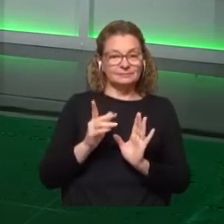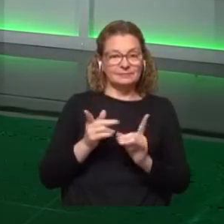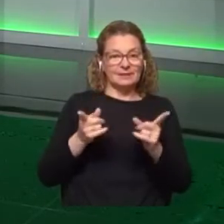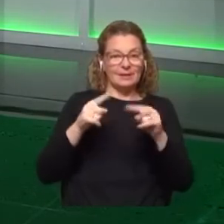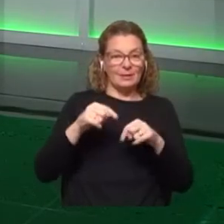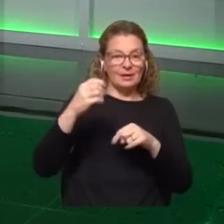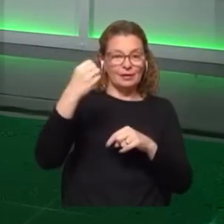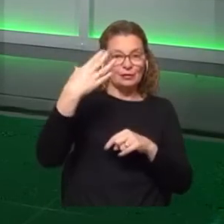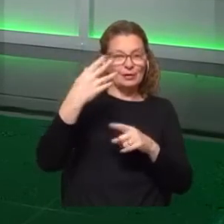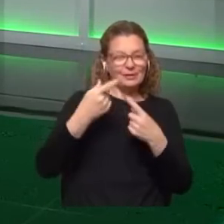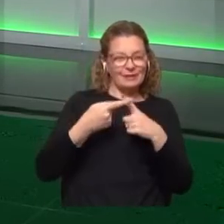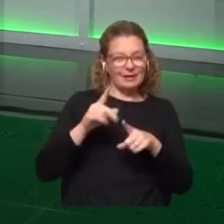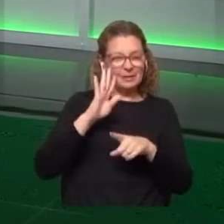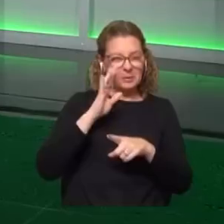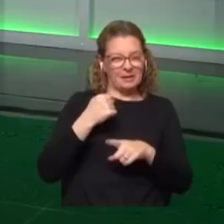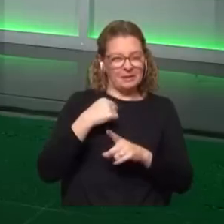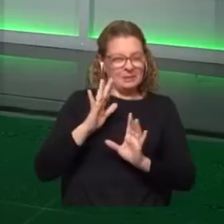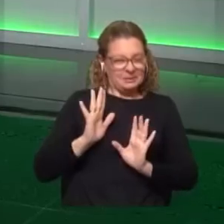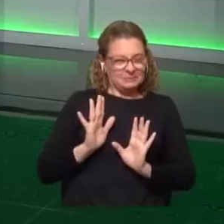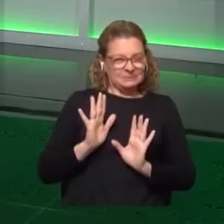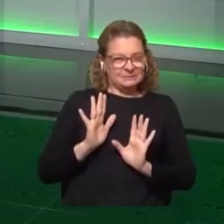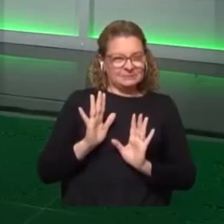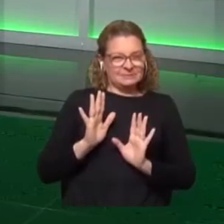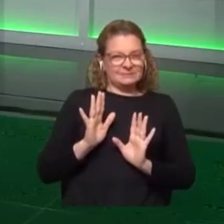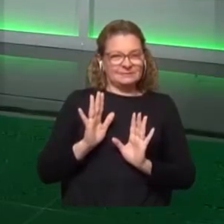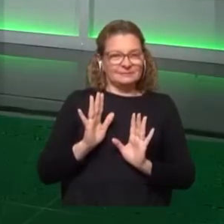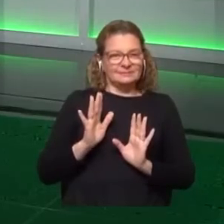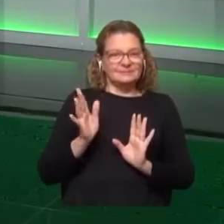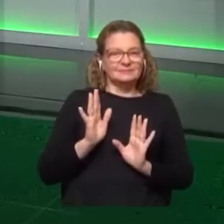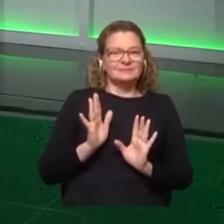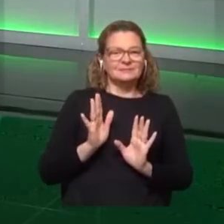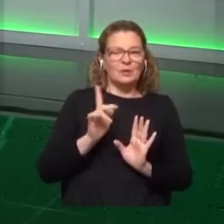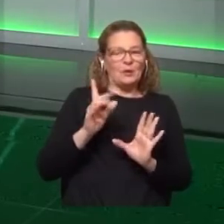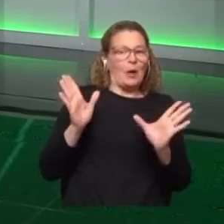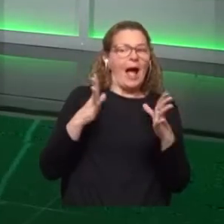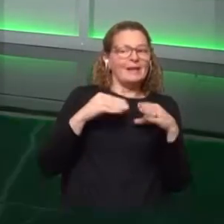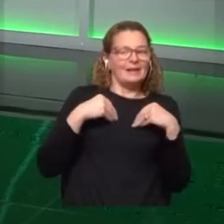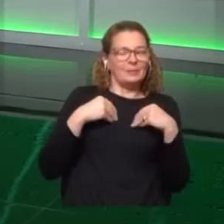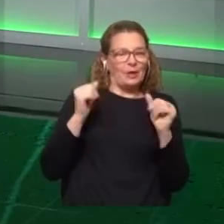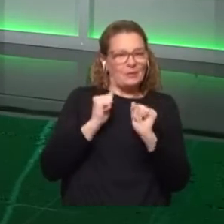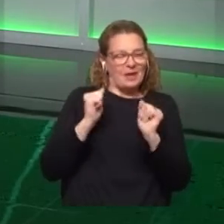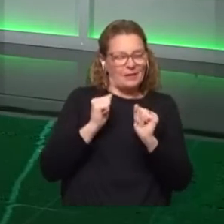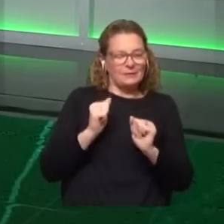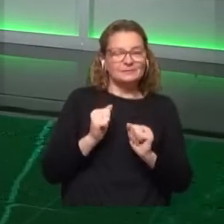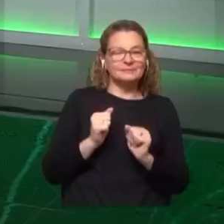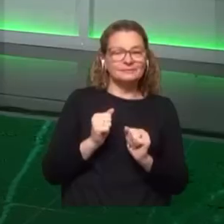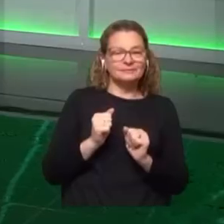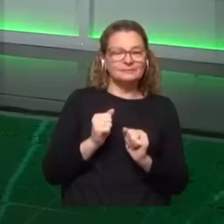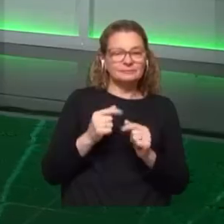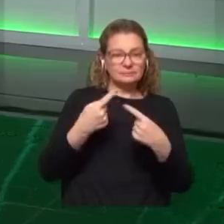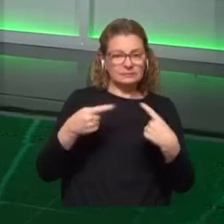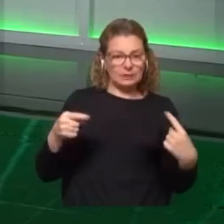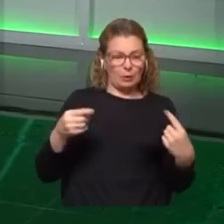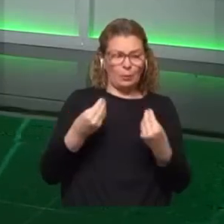lo menos el solcito ya es distinto me parece a mí no sé ese sería una negadora del Invierno bueno en fin bueno mucha cosa